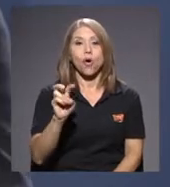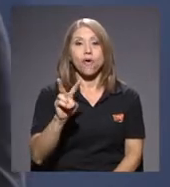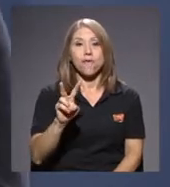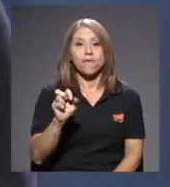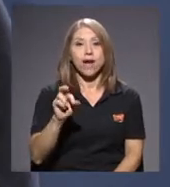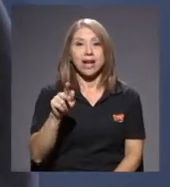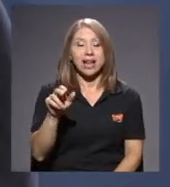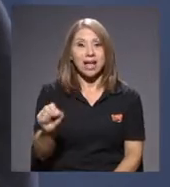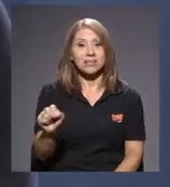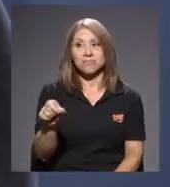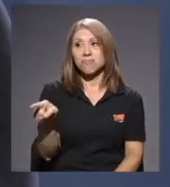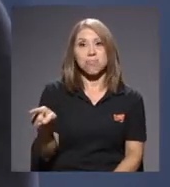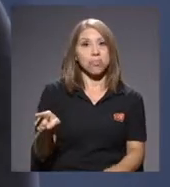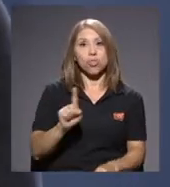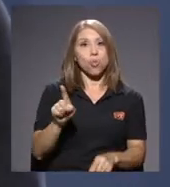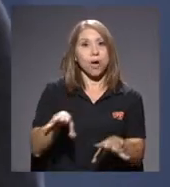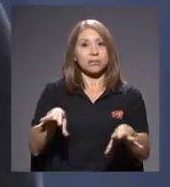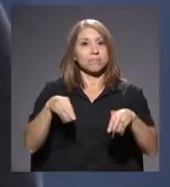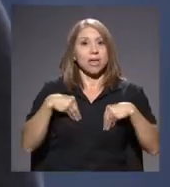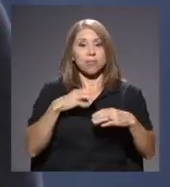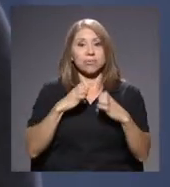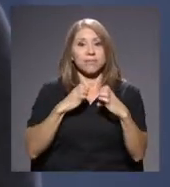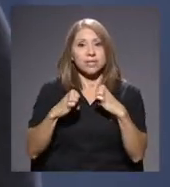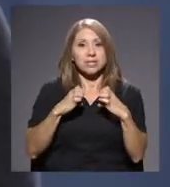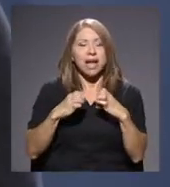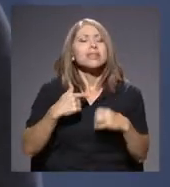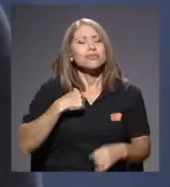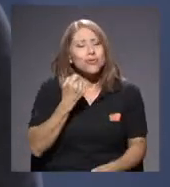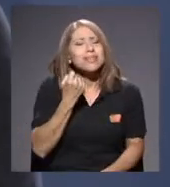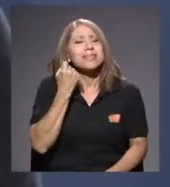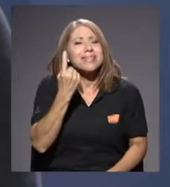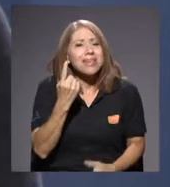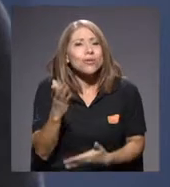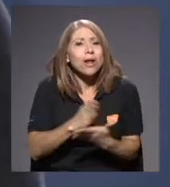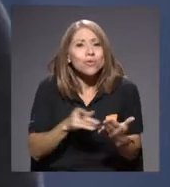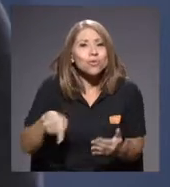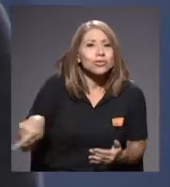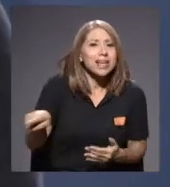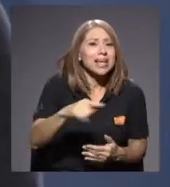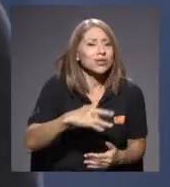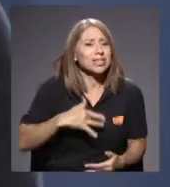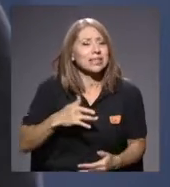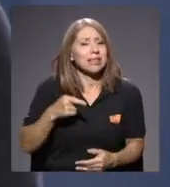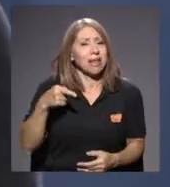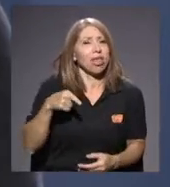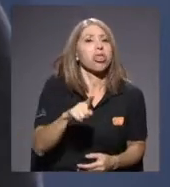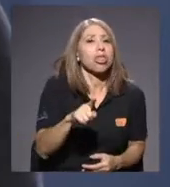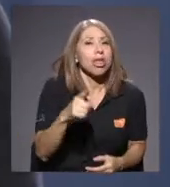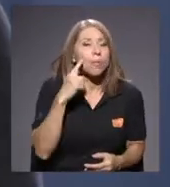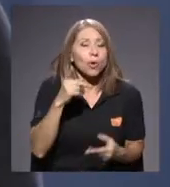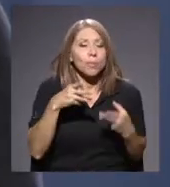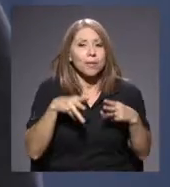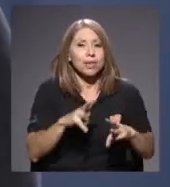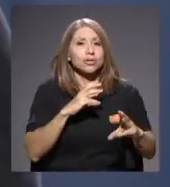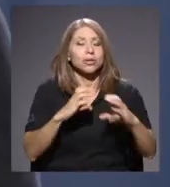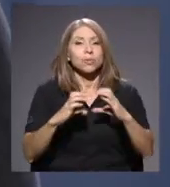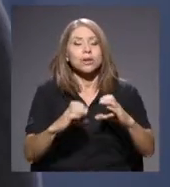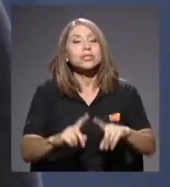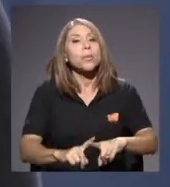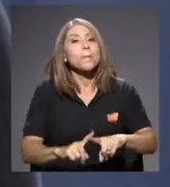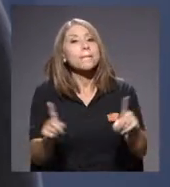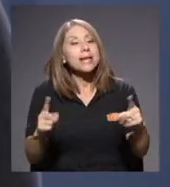algunos se pueden sentir golpeados por el tipo de enfoque de cada uno de los medios, pero más allá de ello, yo